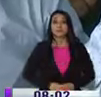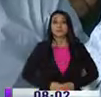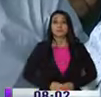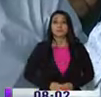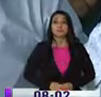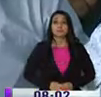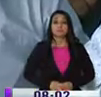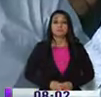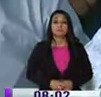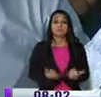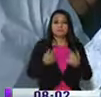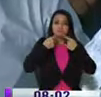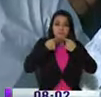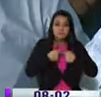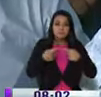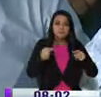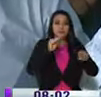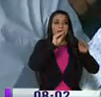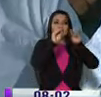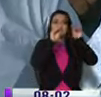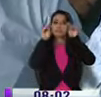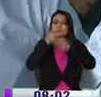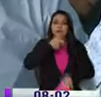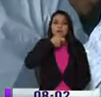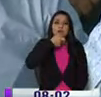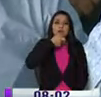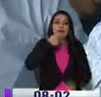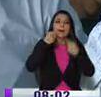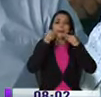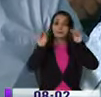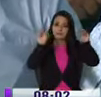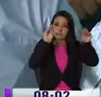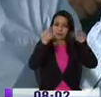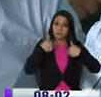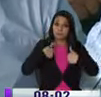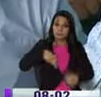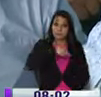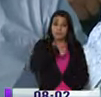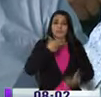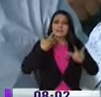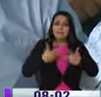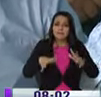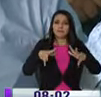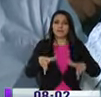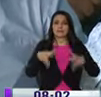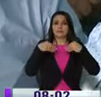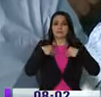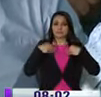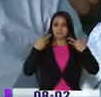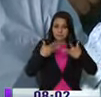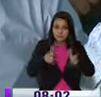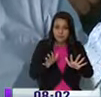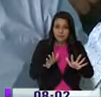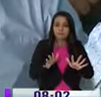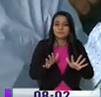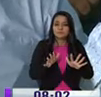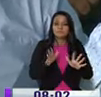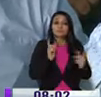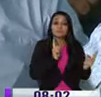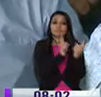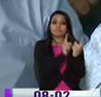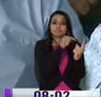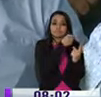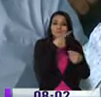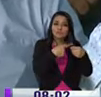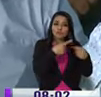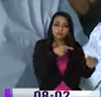es de conocimiento de ustedes, que nosotros ya se tuvo esta rueda de prensa en el Distrito